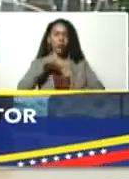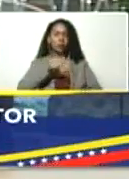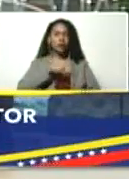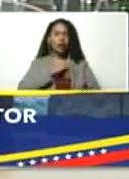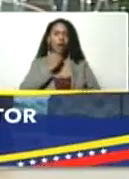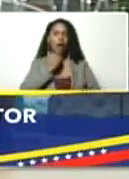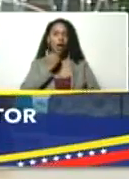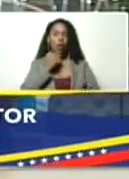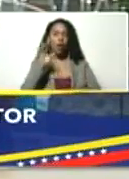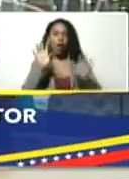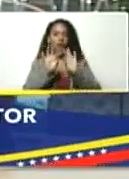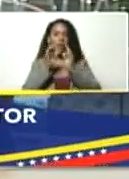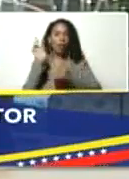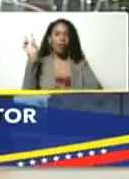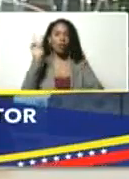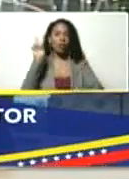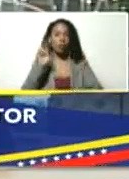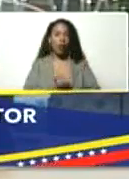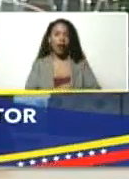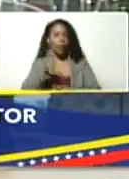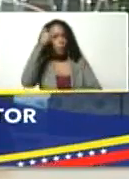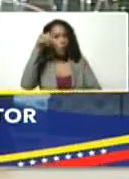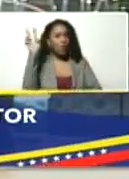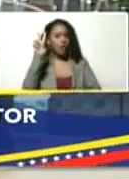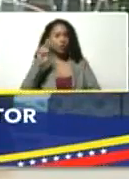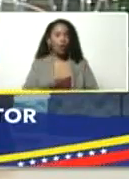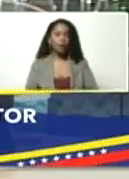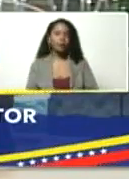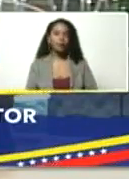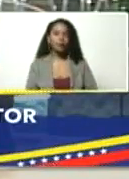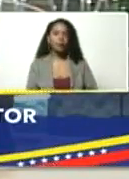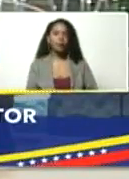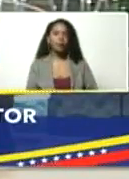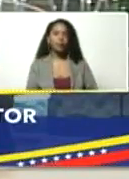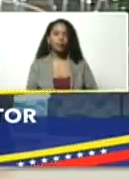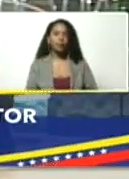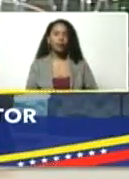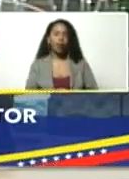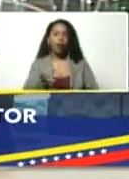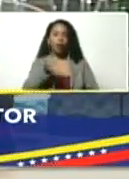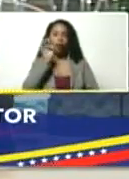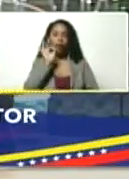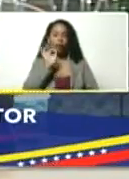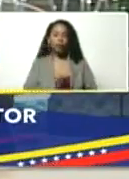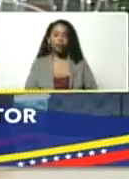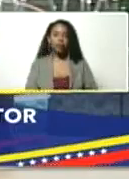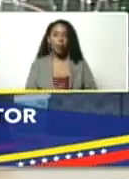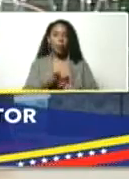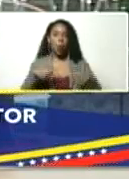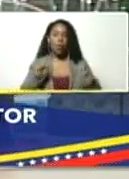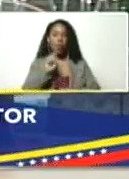necesidades de la familia venezolana, del pueblo de Venezuela. El café ha crecido